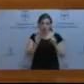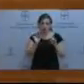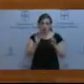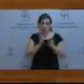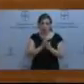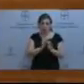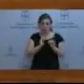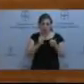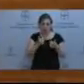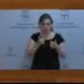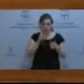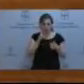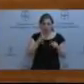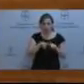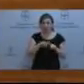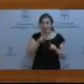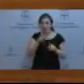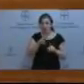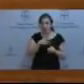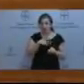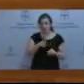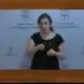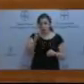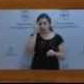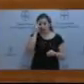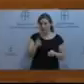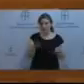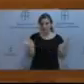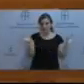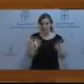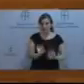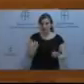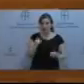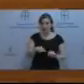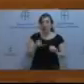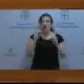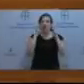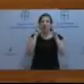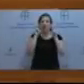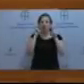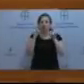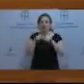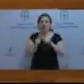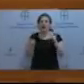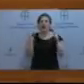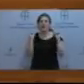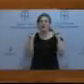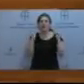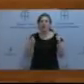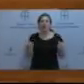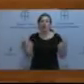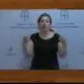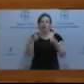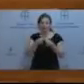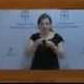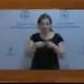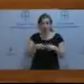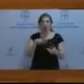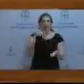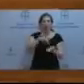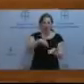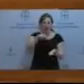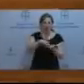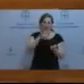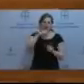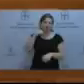habiendo visto que no se respetaron sus derechos. Los profesores de la enseñanza concertada le siguen exigiendo reclamaciones históricas y